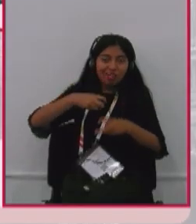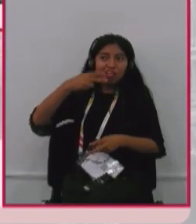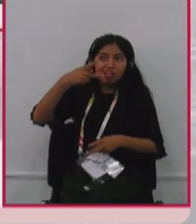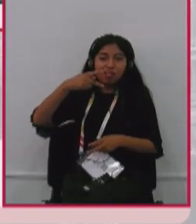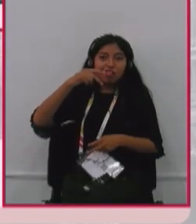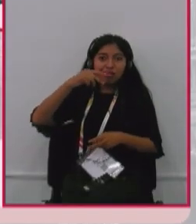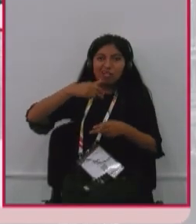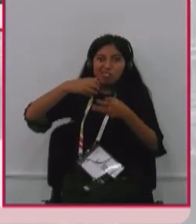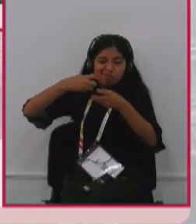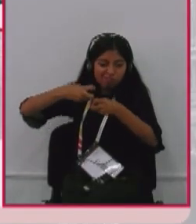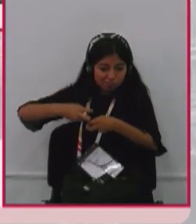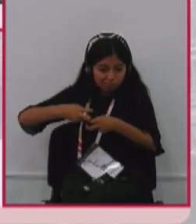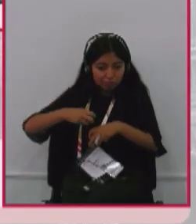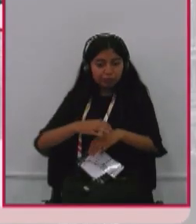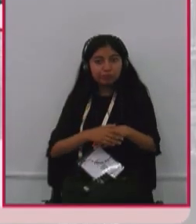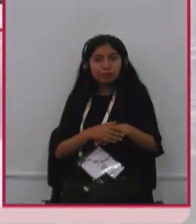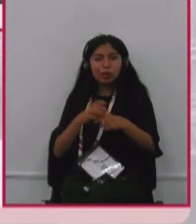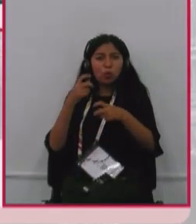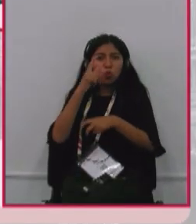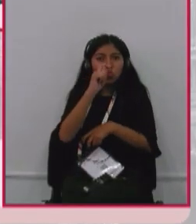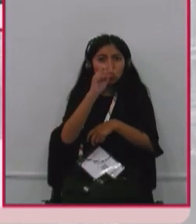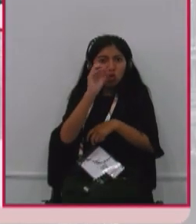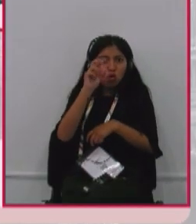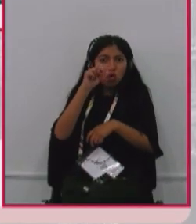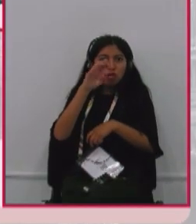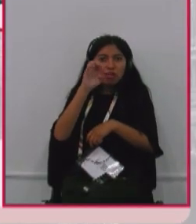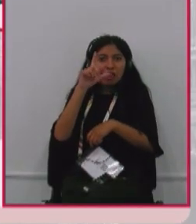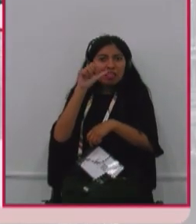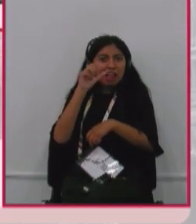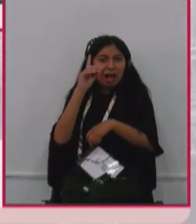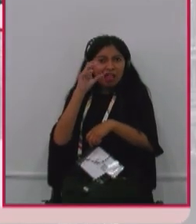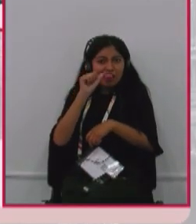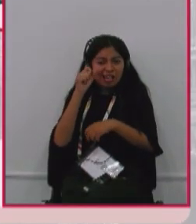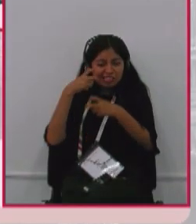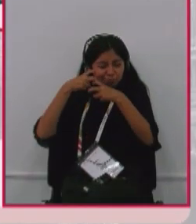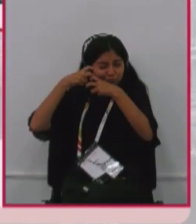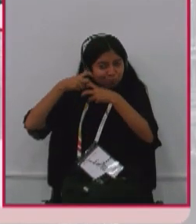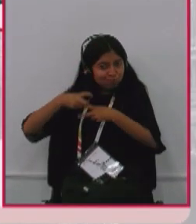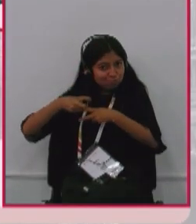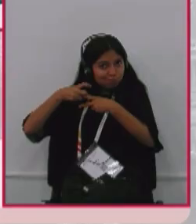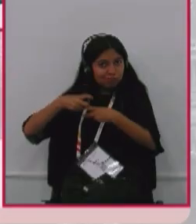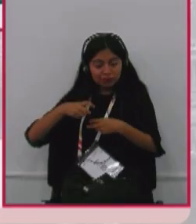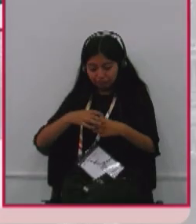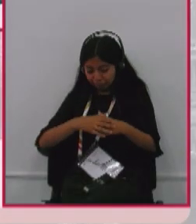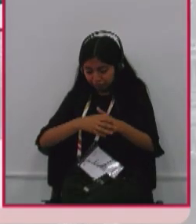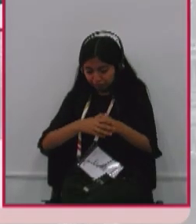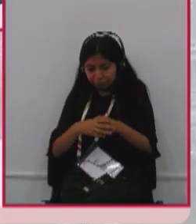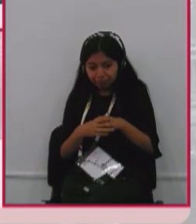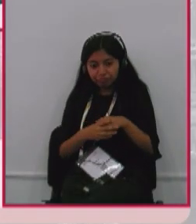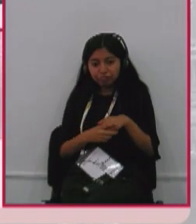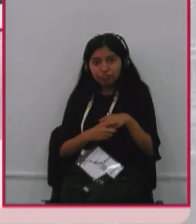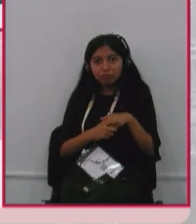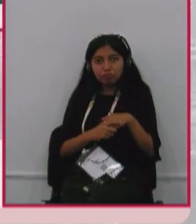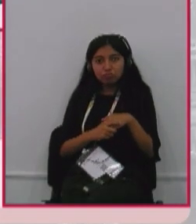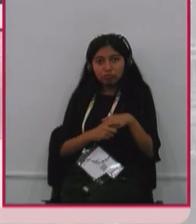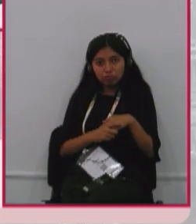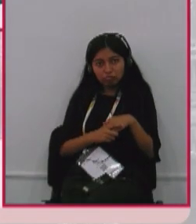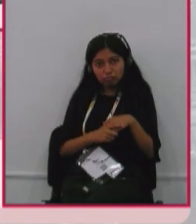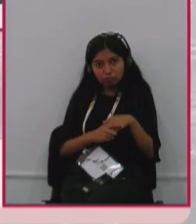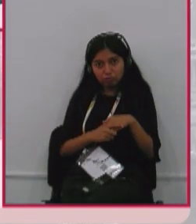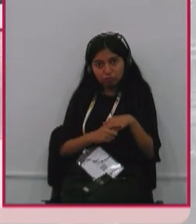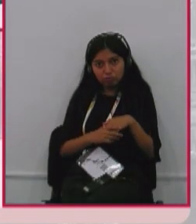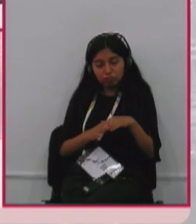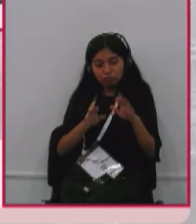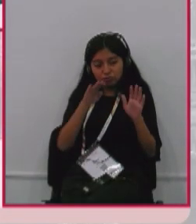la alternativa de una sola celda que pueda procesar 4.000 toneladas por hora es una gran flexibilidad. Se va a traducir entonces un circuito que va a ser